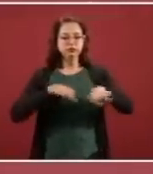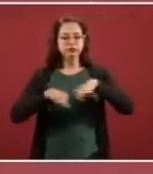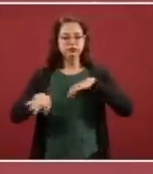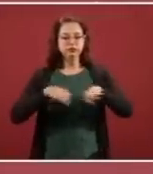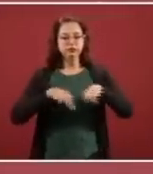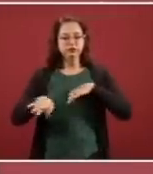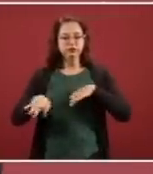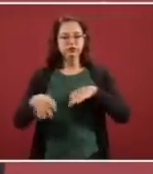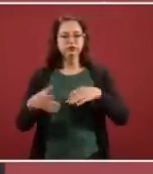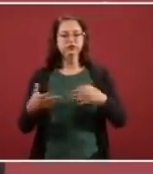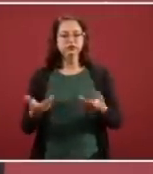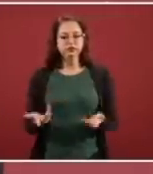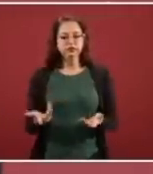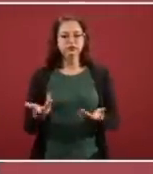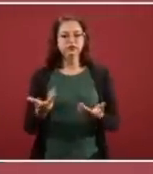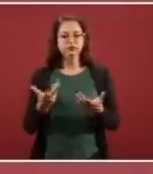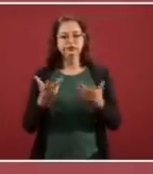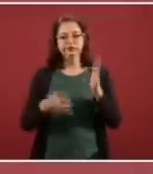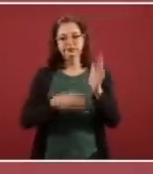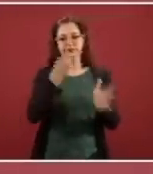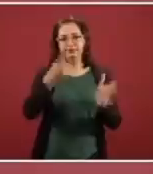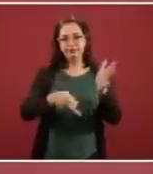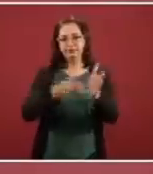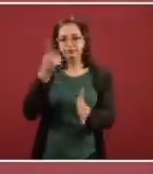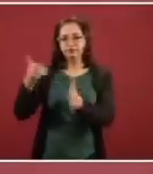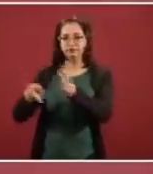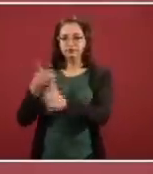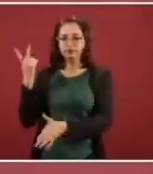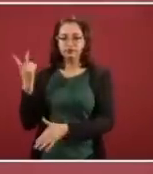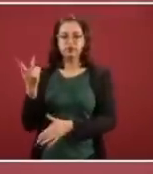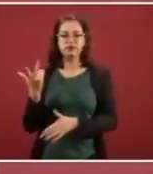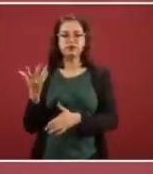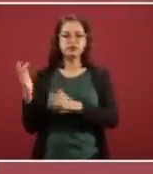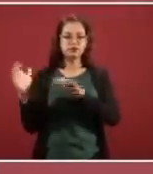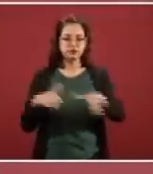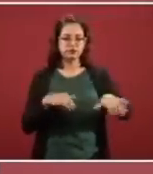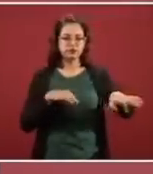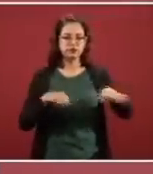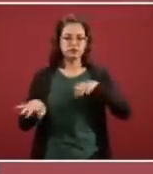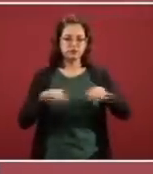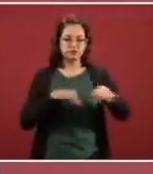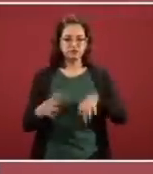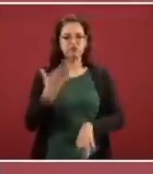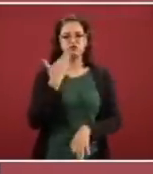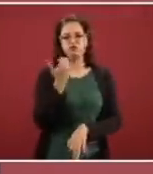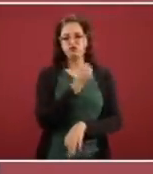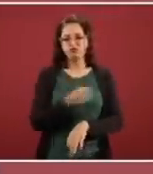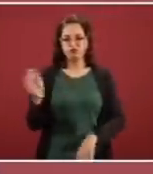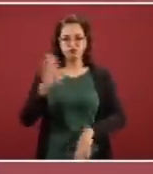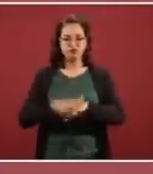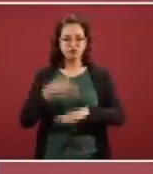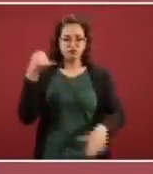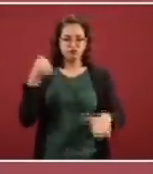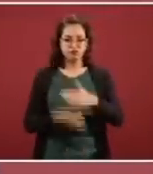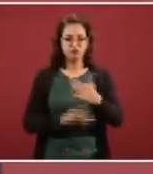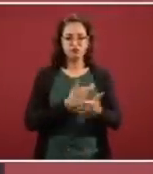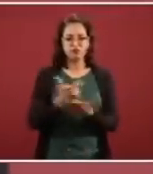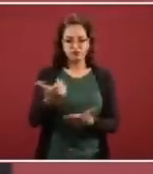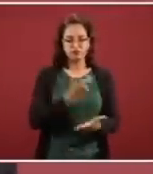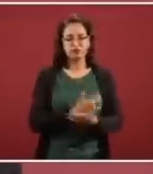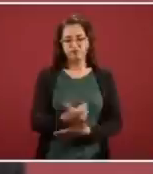y en muchos casos mano de obra calificada, especializada, mejor